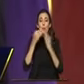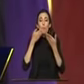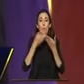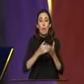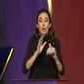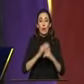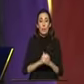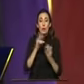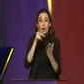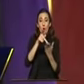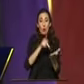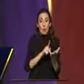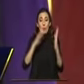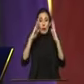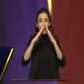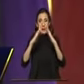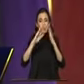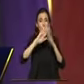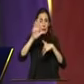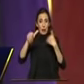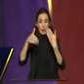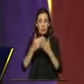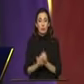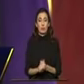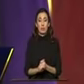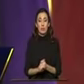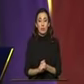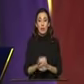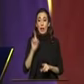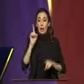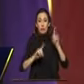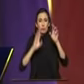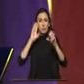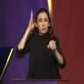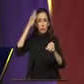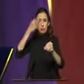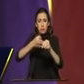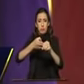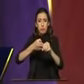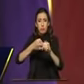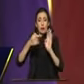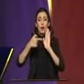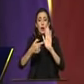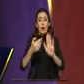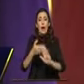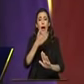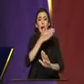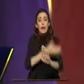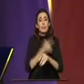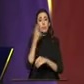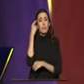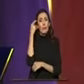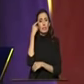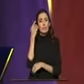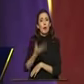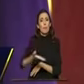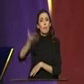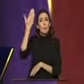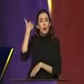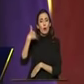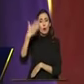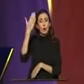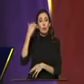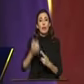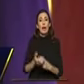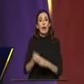como por ejemplo nuestro programa Casa para Todos, cuyas ambiciosas metas anunciamos cuando creíamos que existían